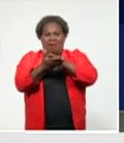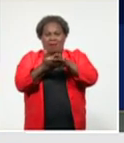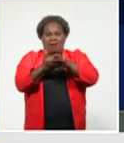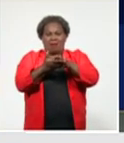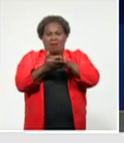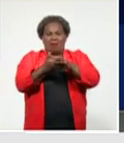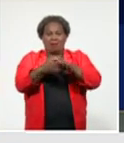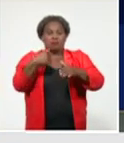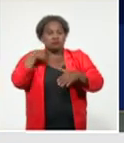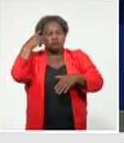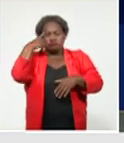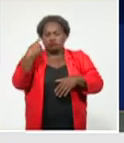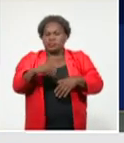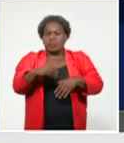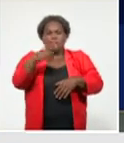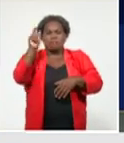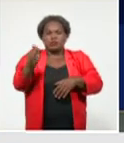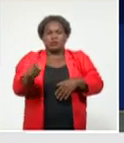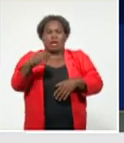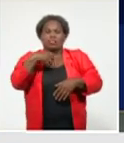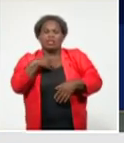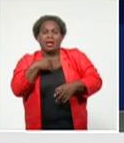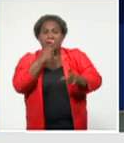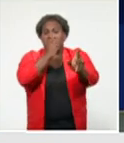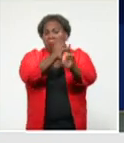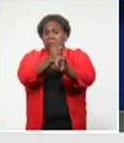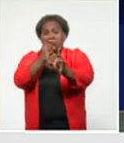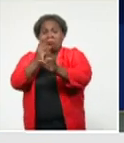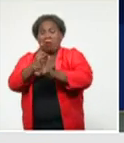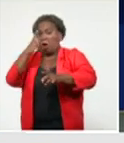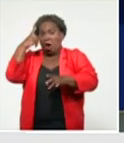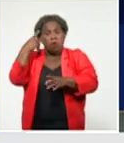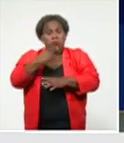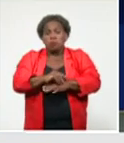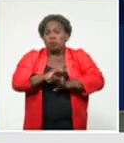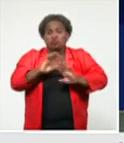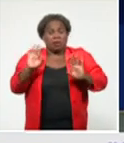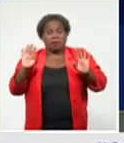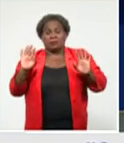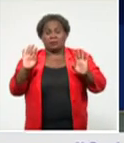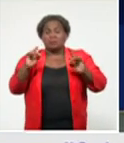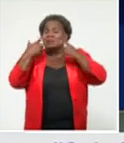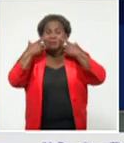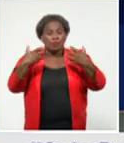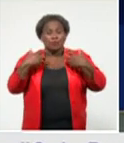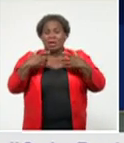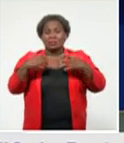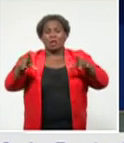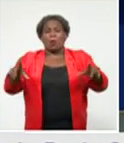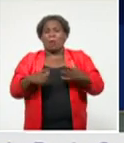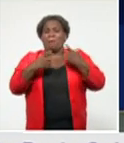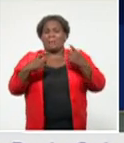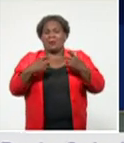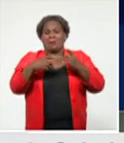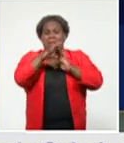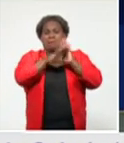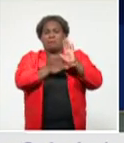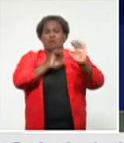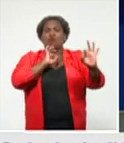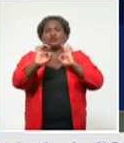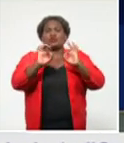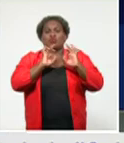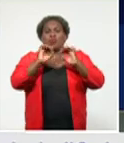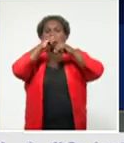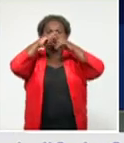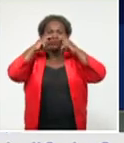lo tiene o no lo tiene, pues realmente es sumamente importante el cumplimiento de las medidas de protección. Con